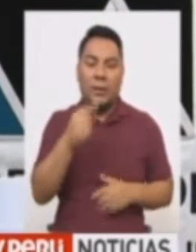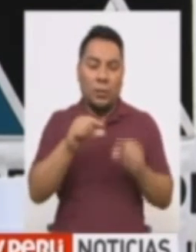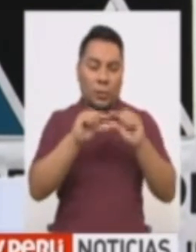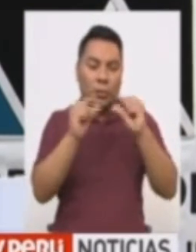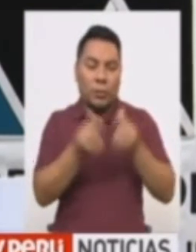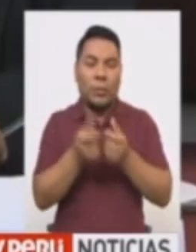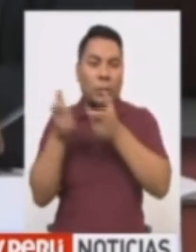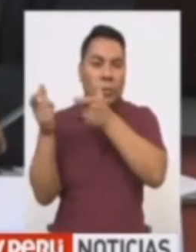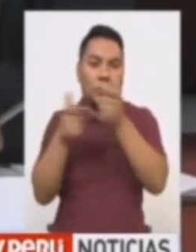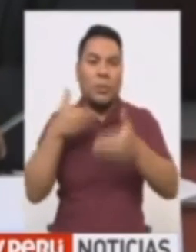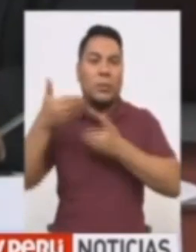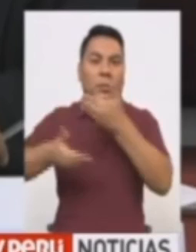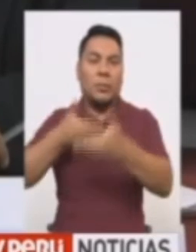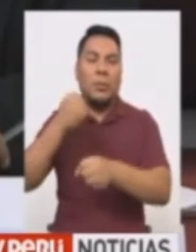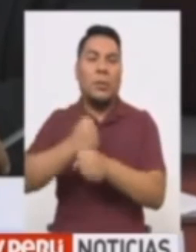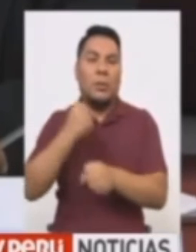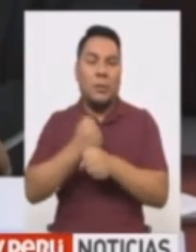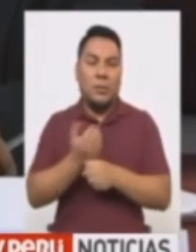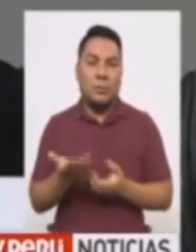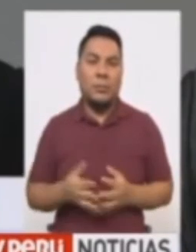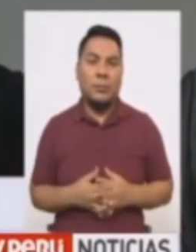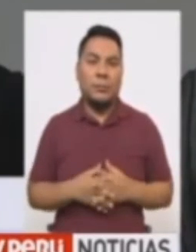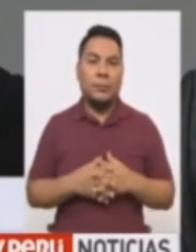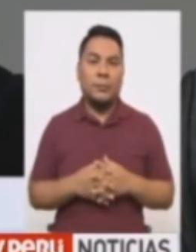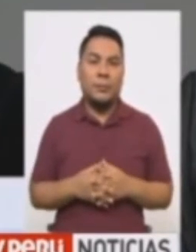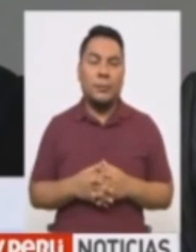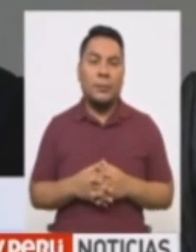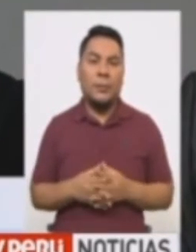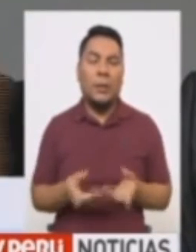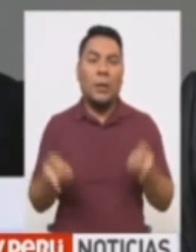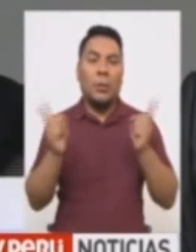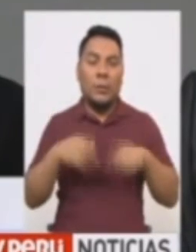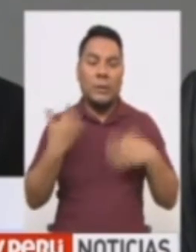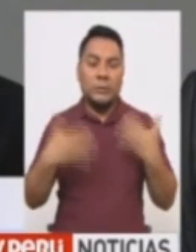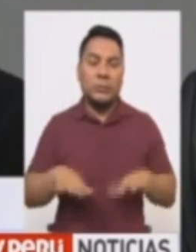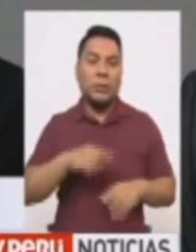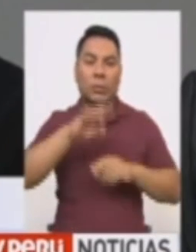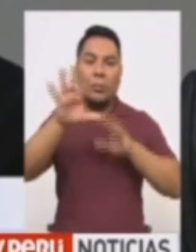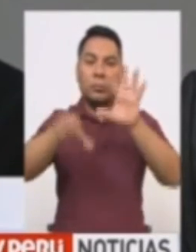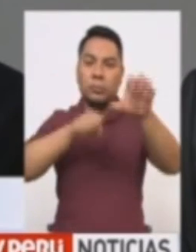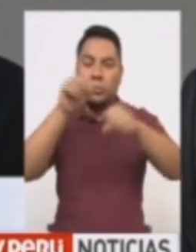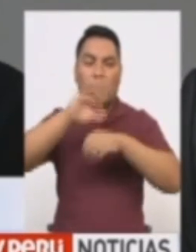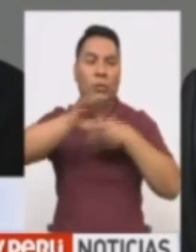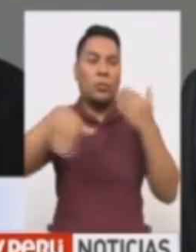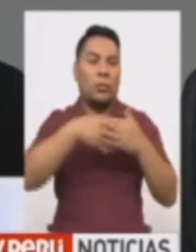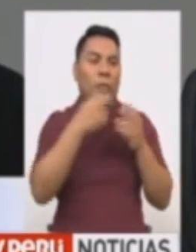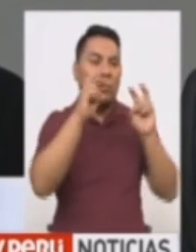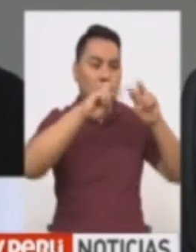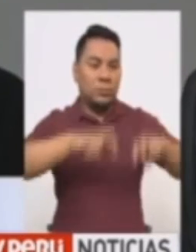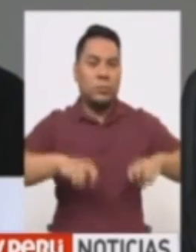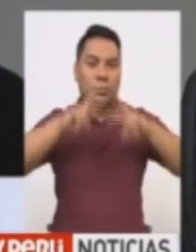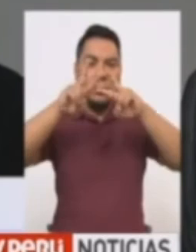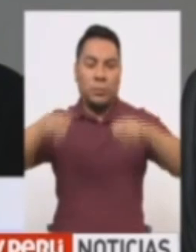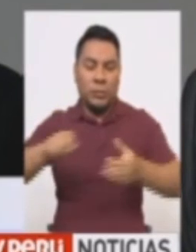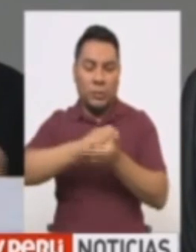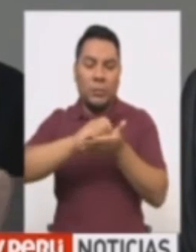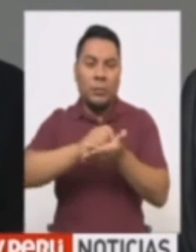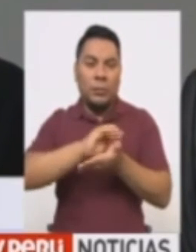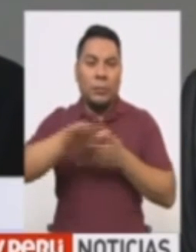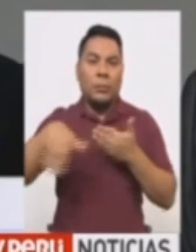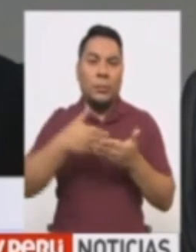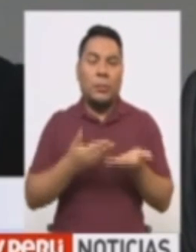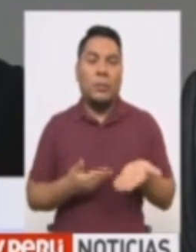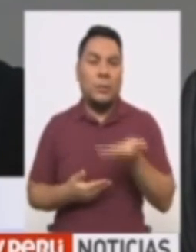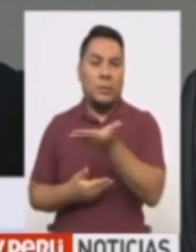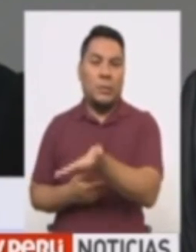que está desarrollando la labor preventiva. Cuando se entregue la obra, se hará la auditoría por la ejecución de la obra. En el caso